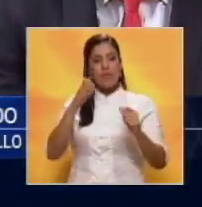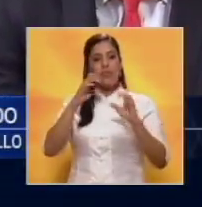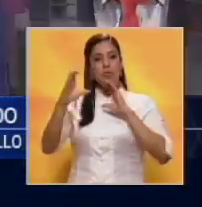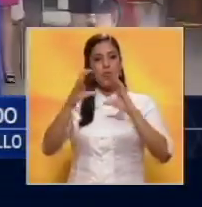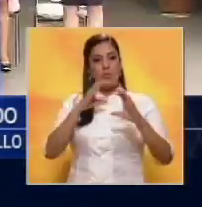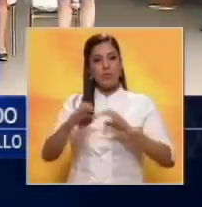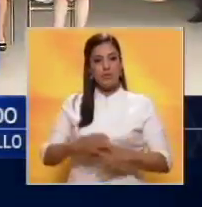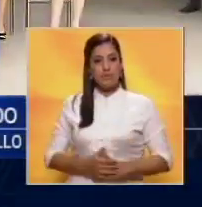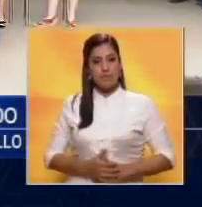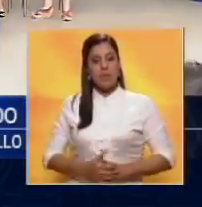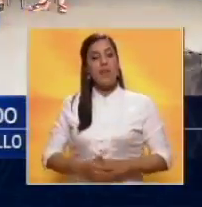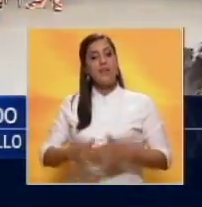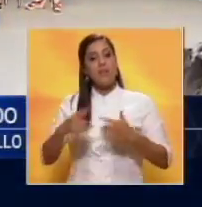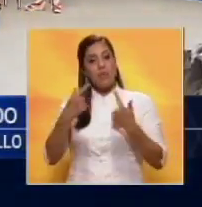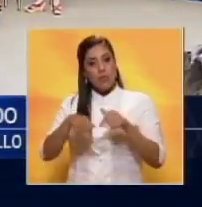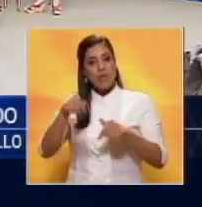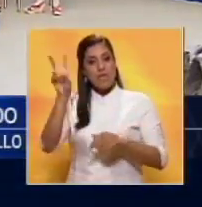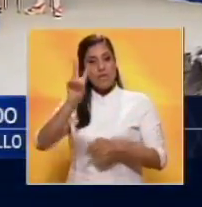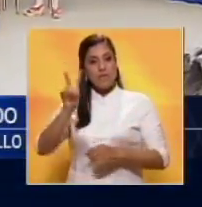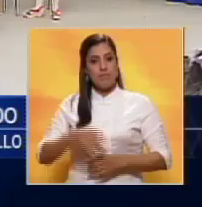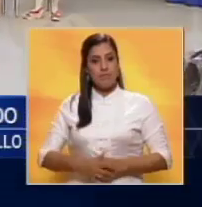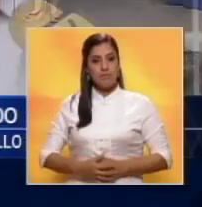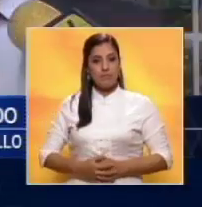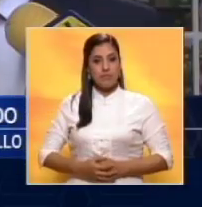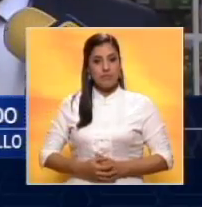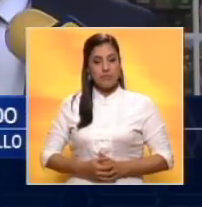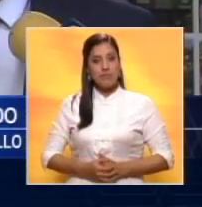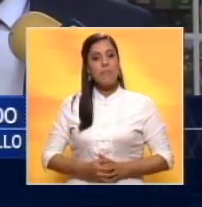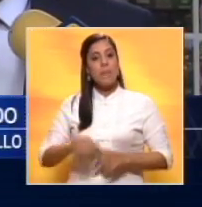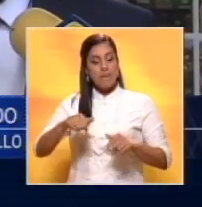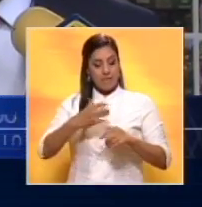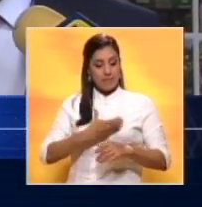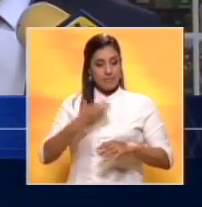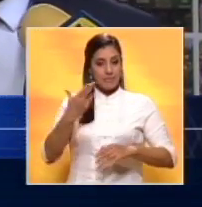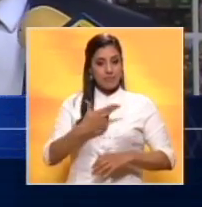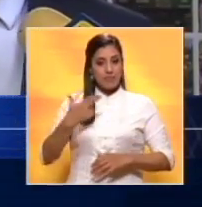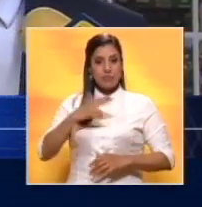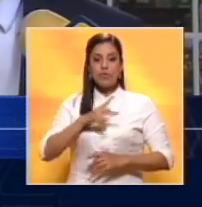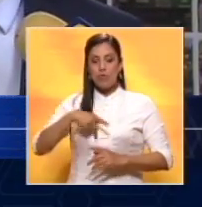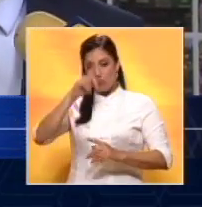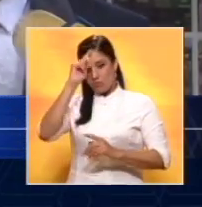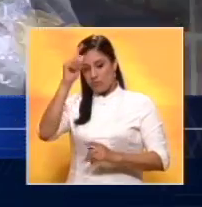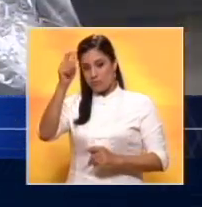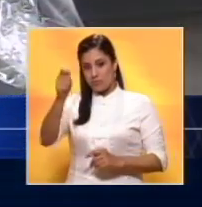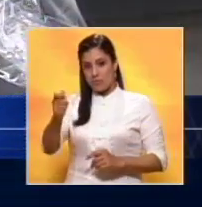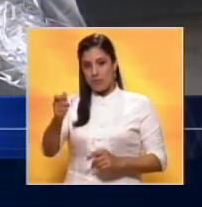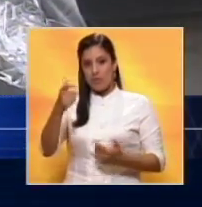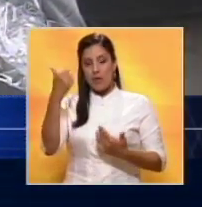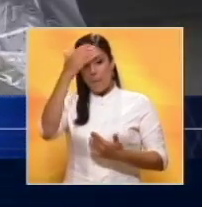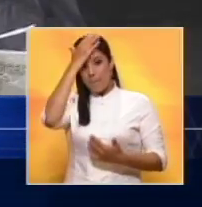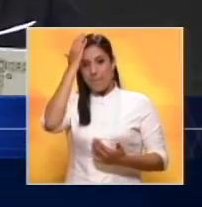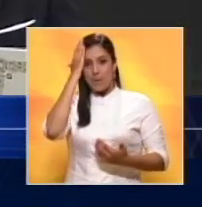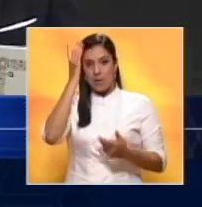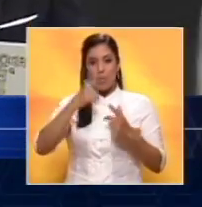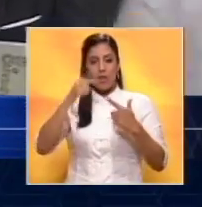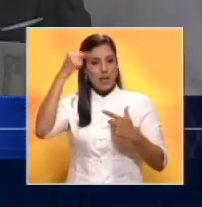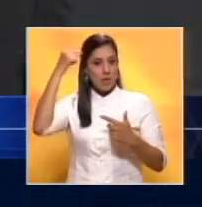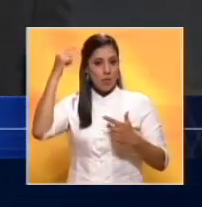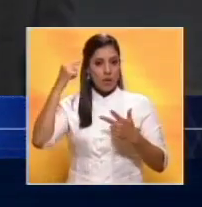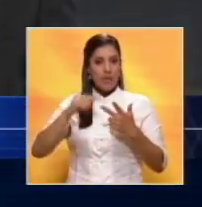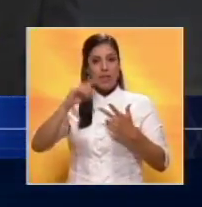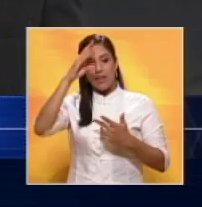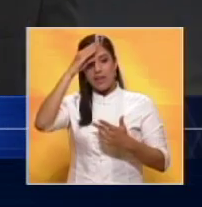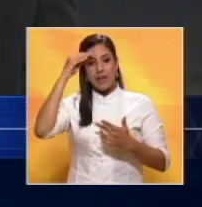de la comunicación en Venezuela. Desde la alcaldía de Latillo, pues estamos reconociendo a Manuel, a Euclides